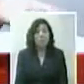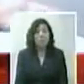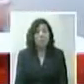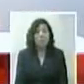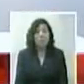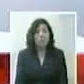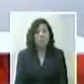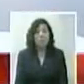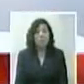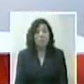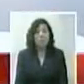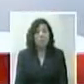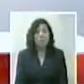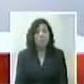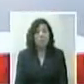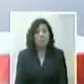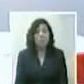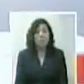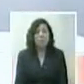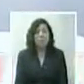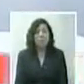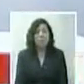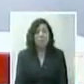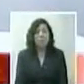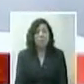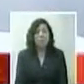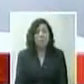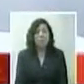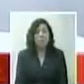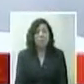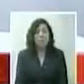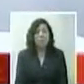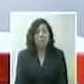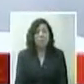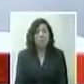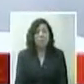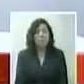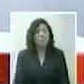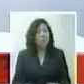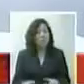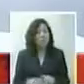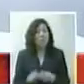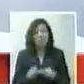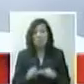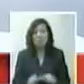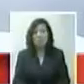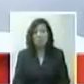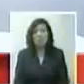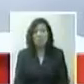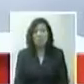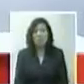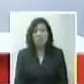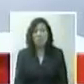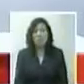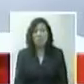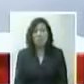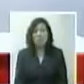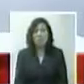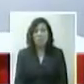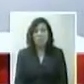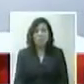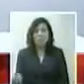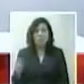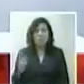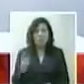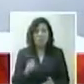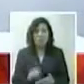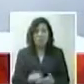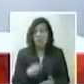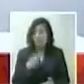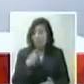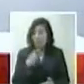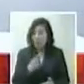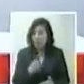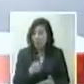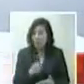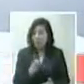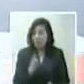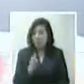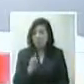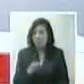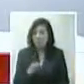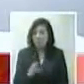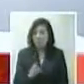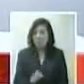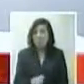podido haber como dice congresista pariona un personal permanente en alguna oportunidad ustedes le dijeron que